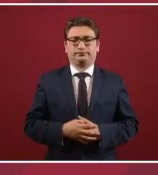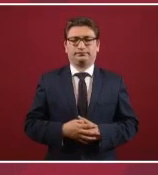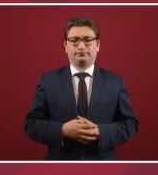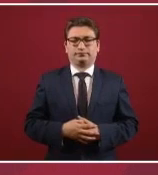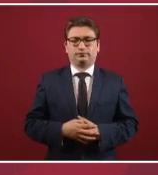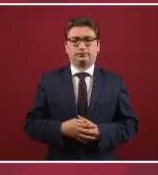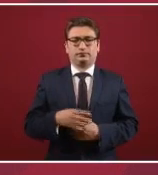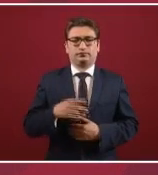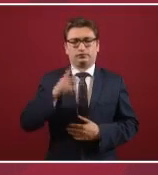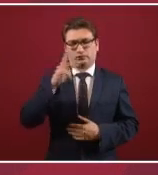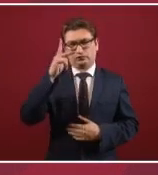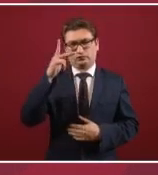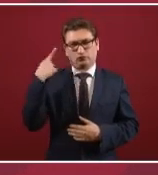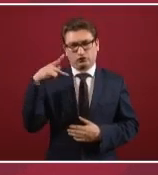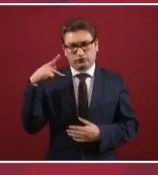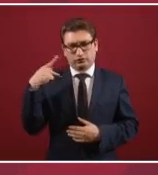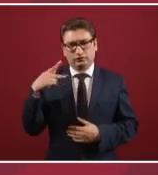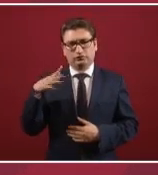puebla